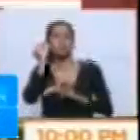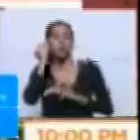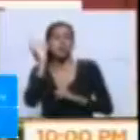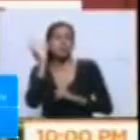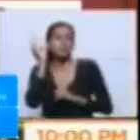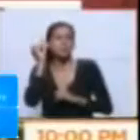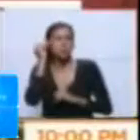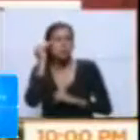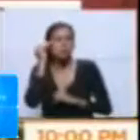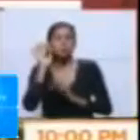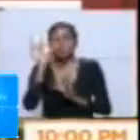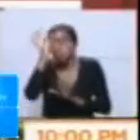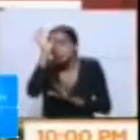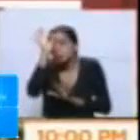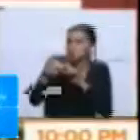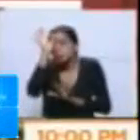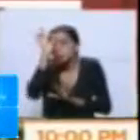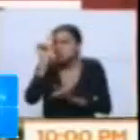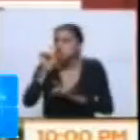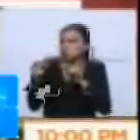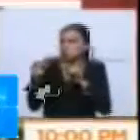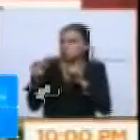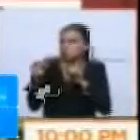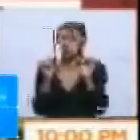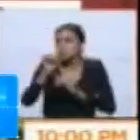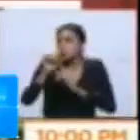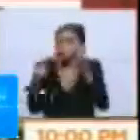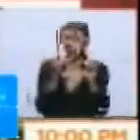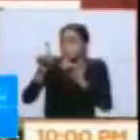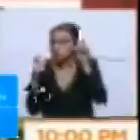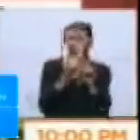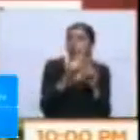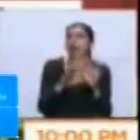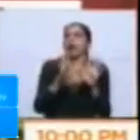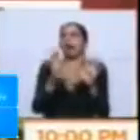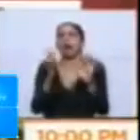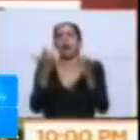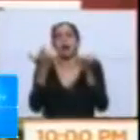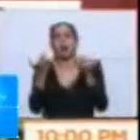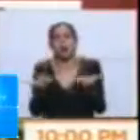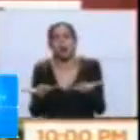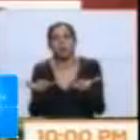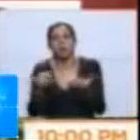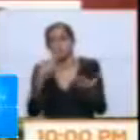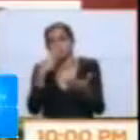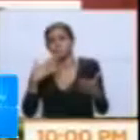tú. Pues. ¿Te han visto casos, pues? A Deca, compañera del partido